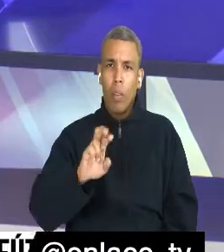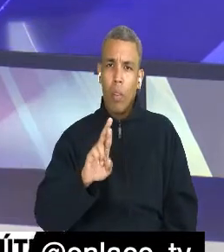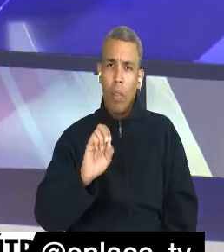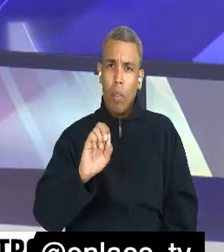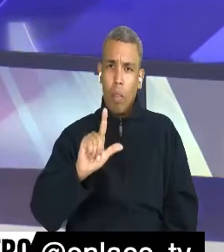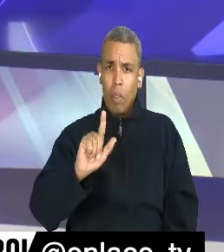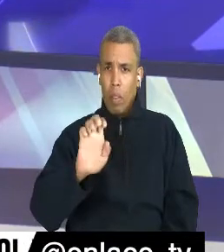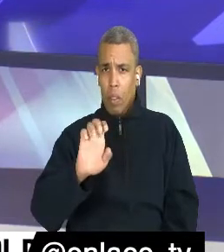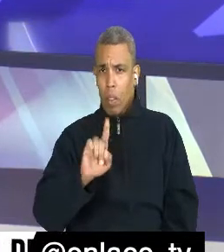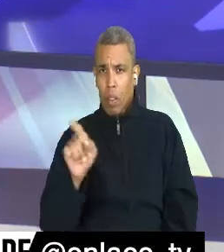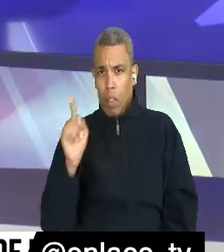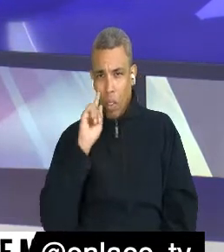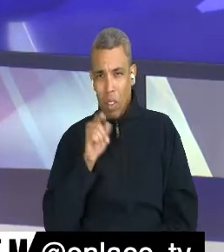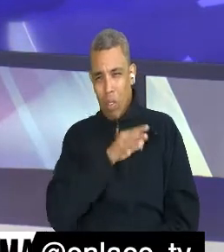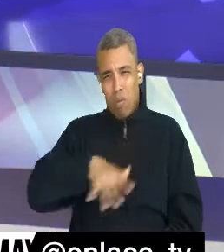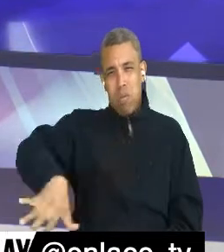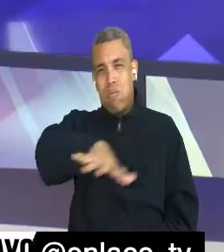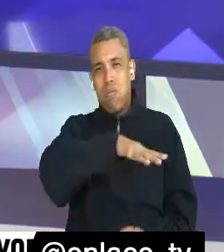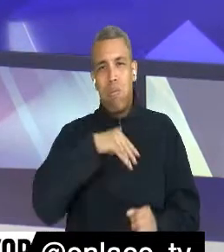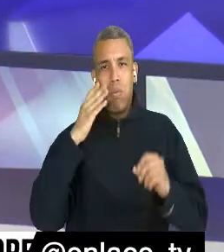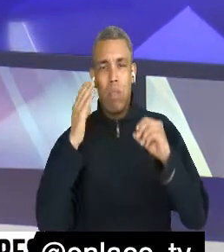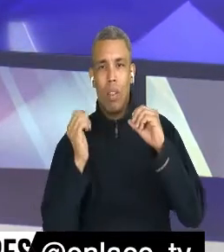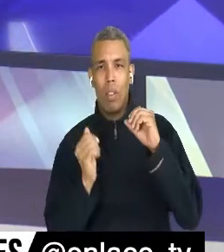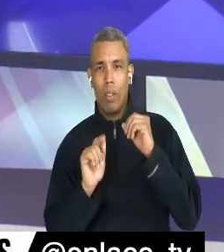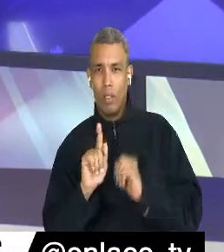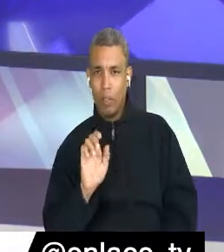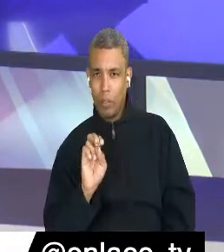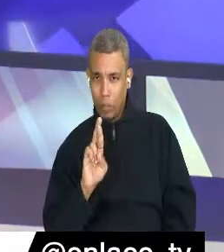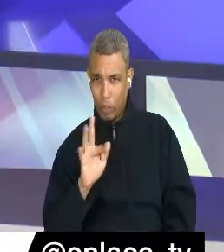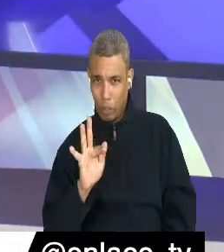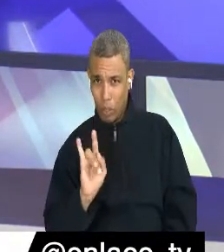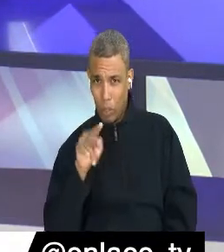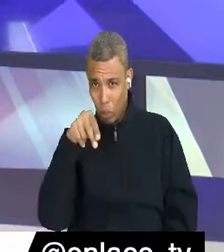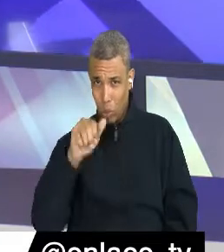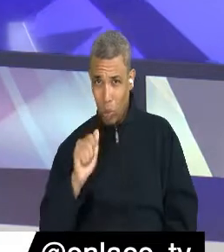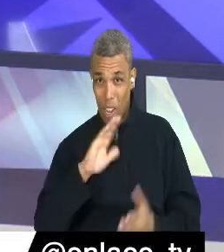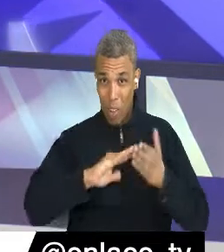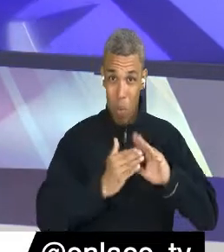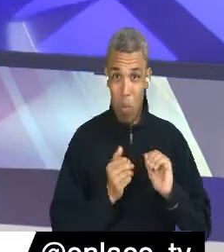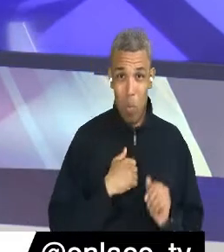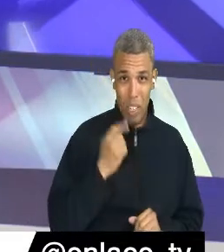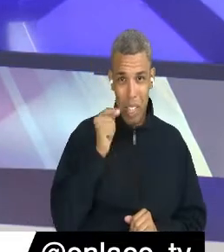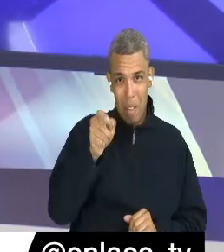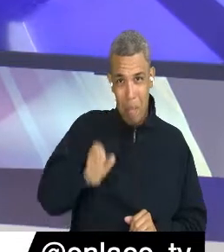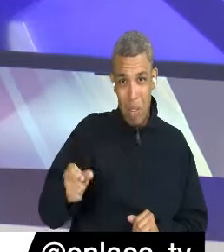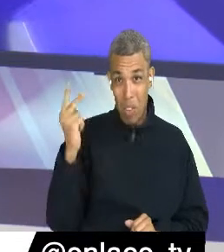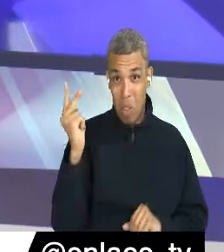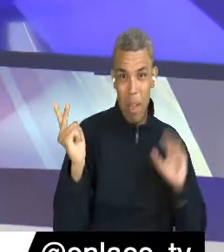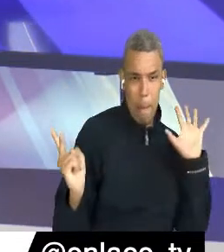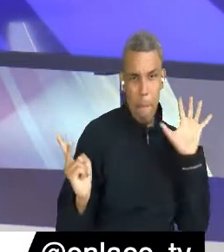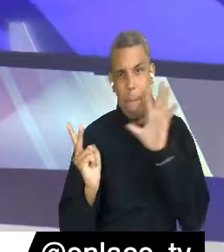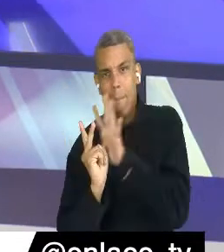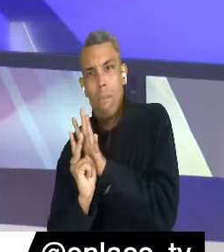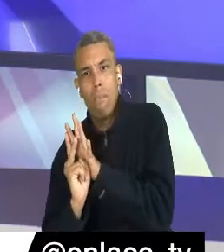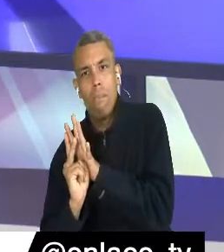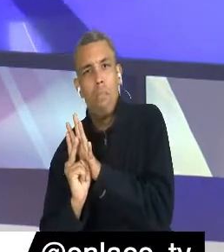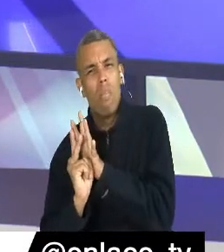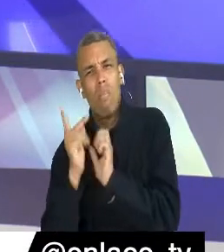lincharon a dos sujetos quienes minutos antes habrían robado un local comercial y un camión en la población. Esta es noticia exclusiva de Enlace